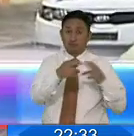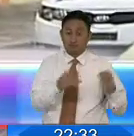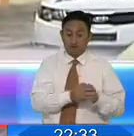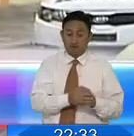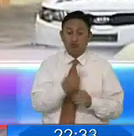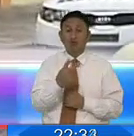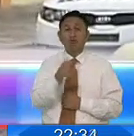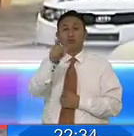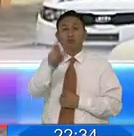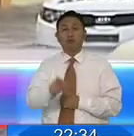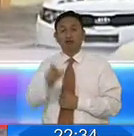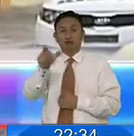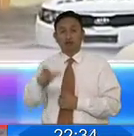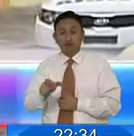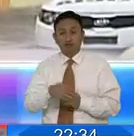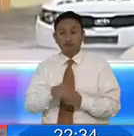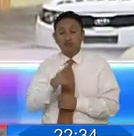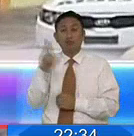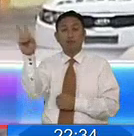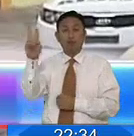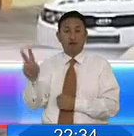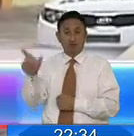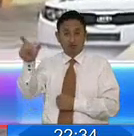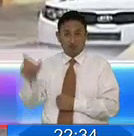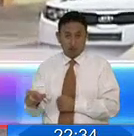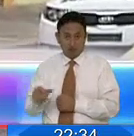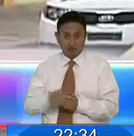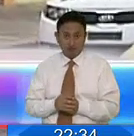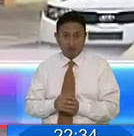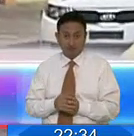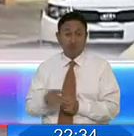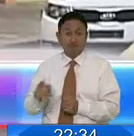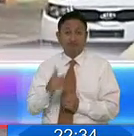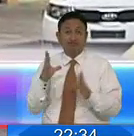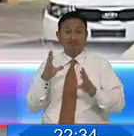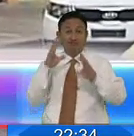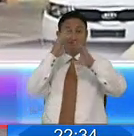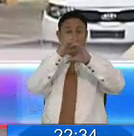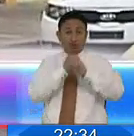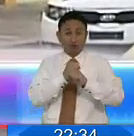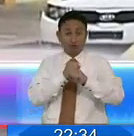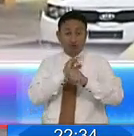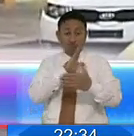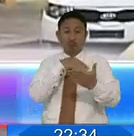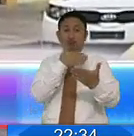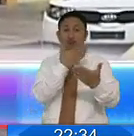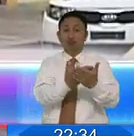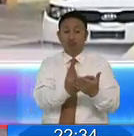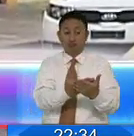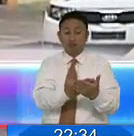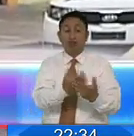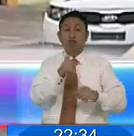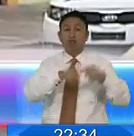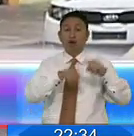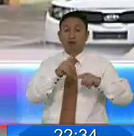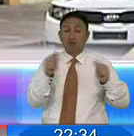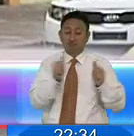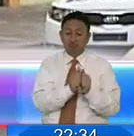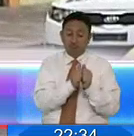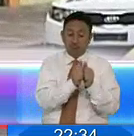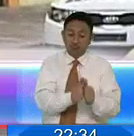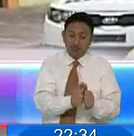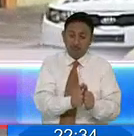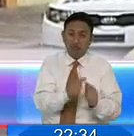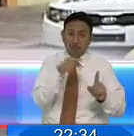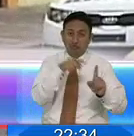personas de nacionalidad venezolana quienes en horas de la noche habían llegado con un amigo la persona que fue